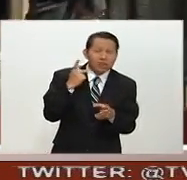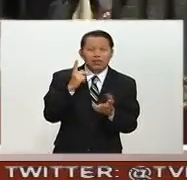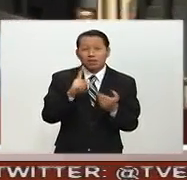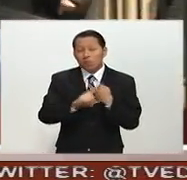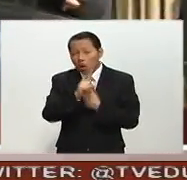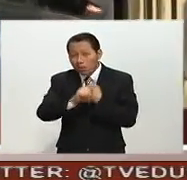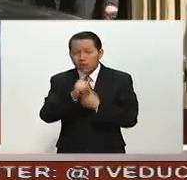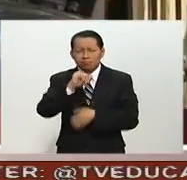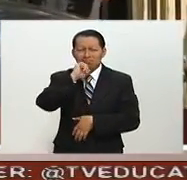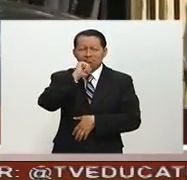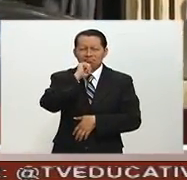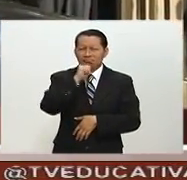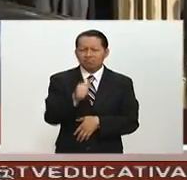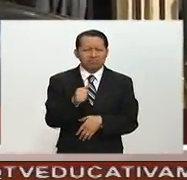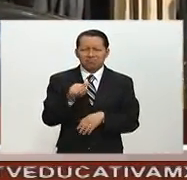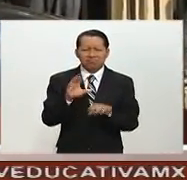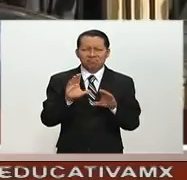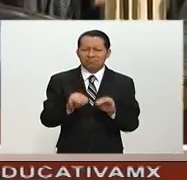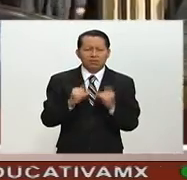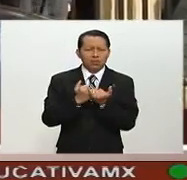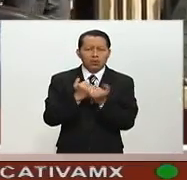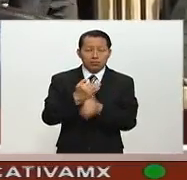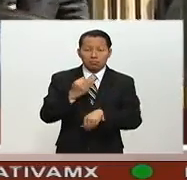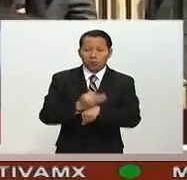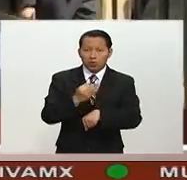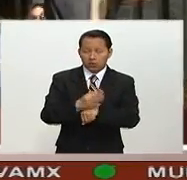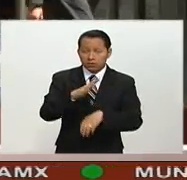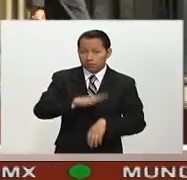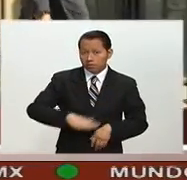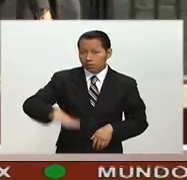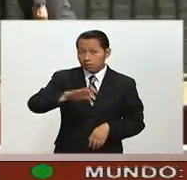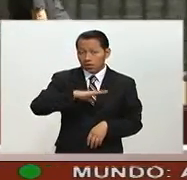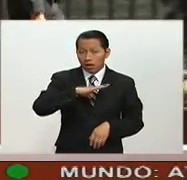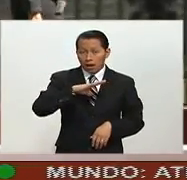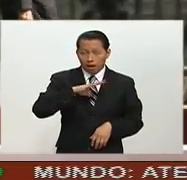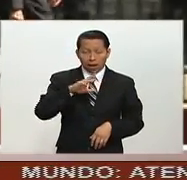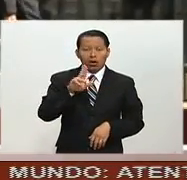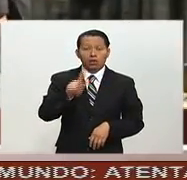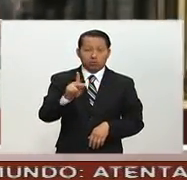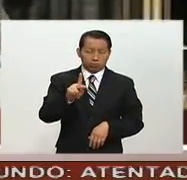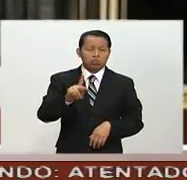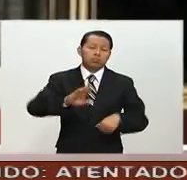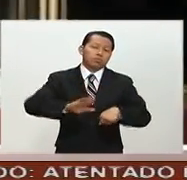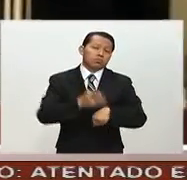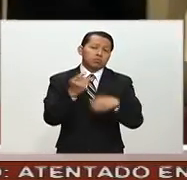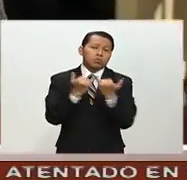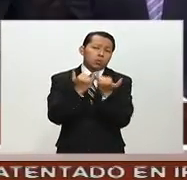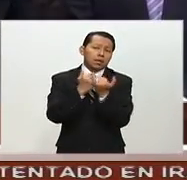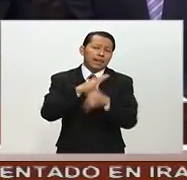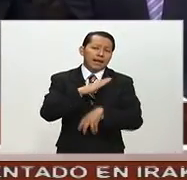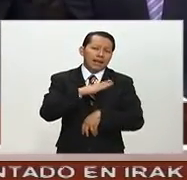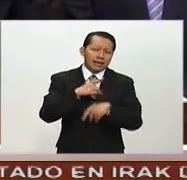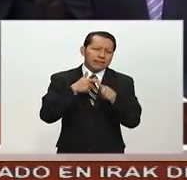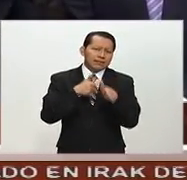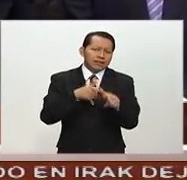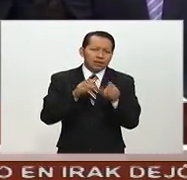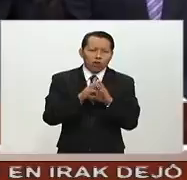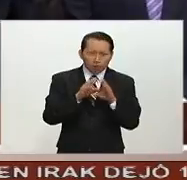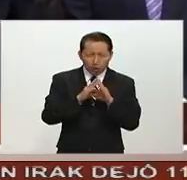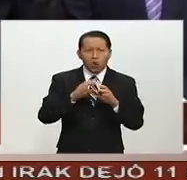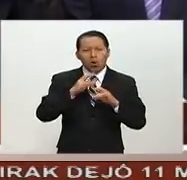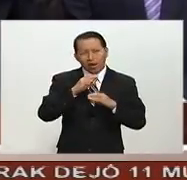esto atempera los ánimos que se viven ahora en el Reino Unido, porque pues sigue la efervescencia en